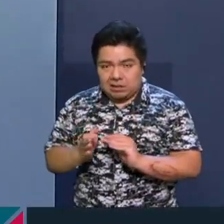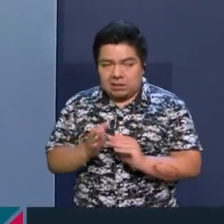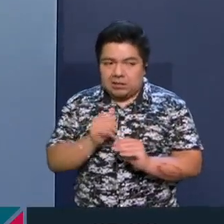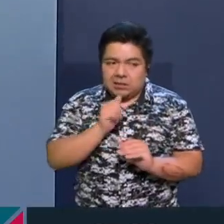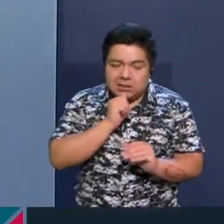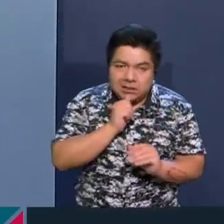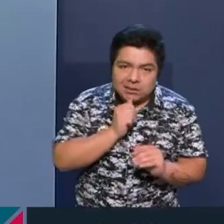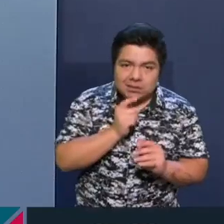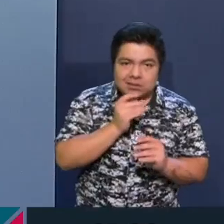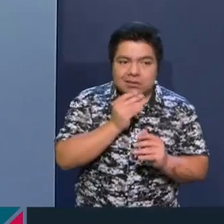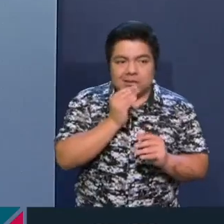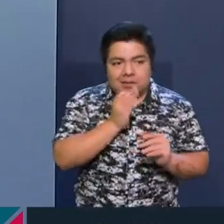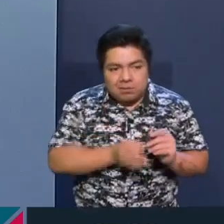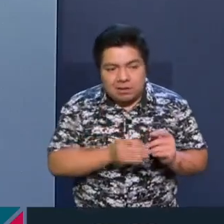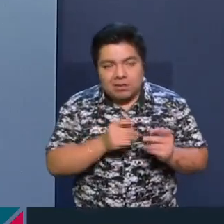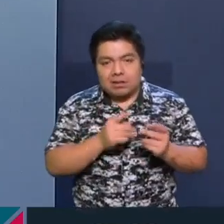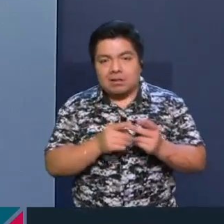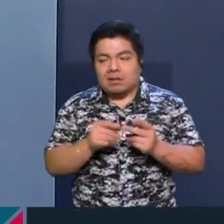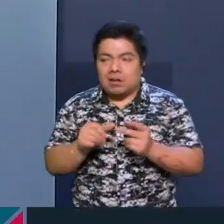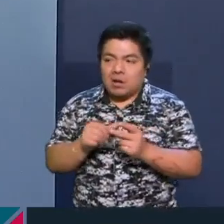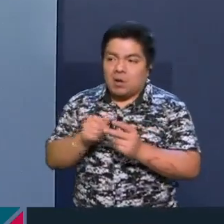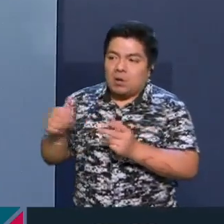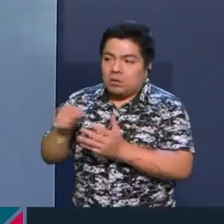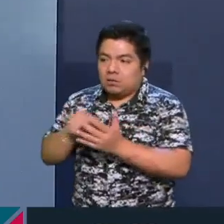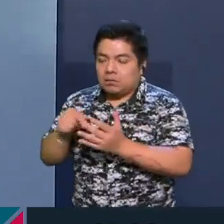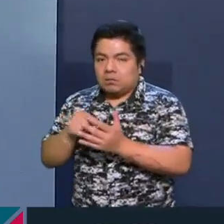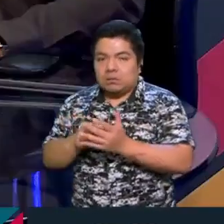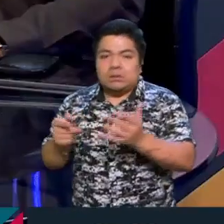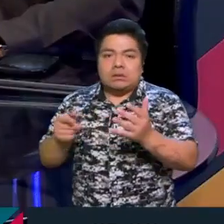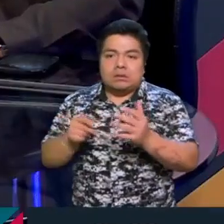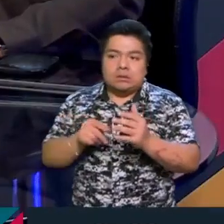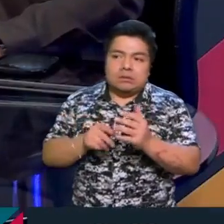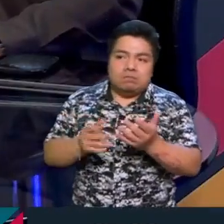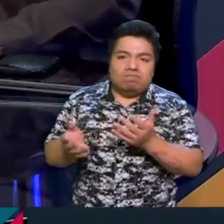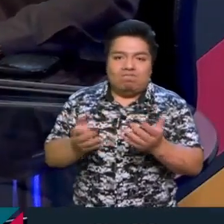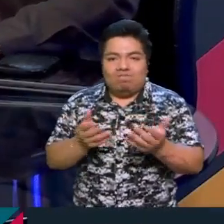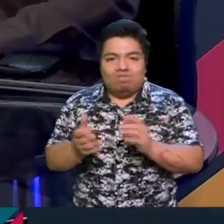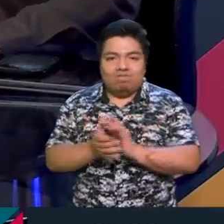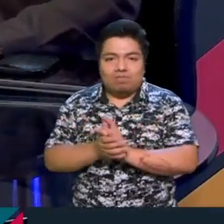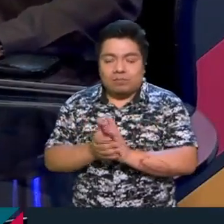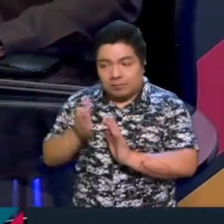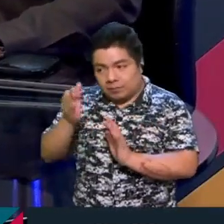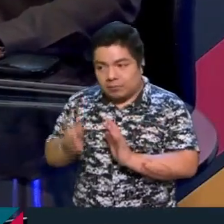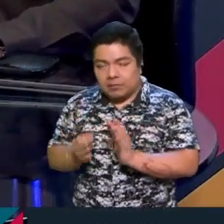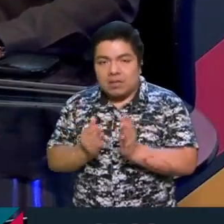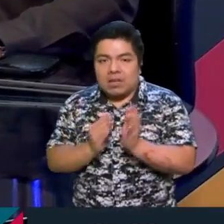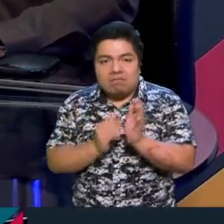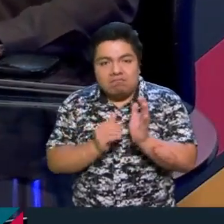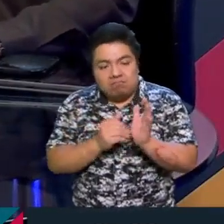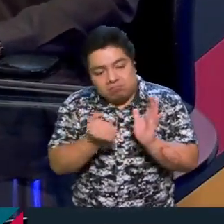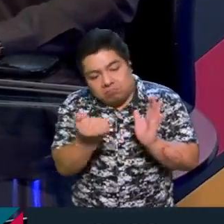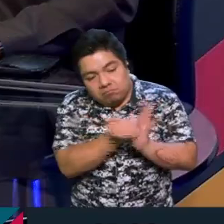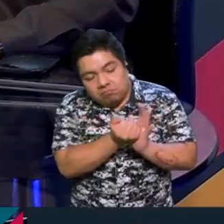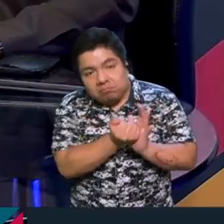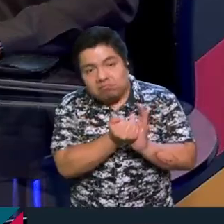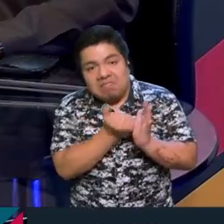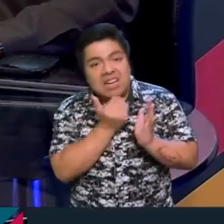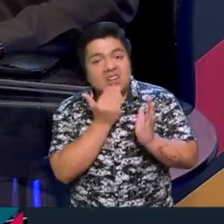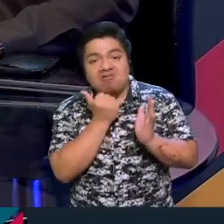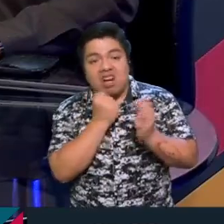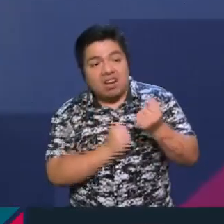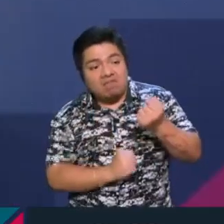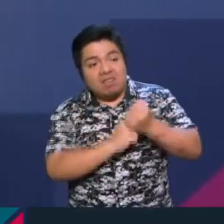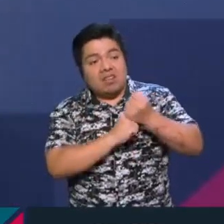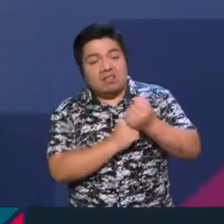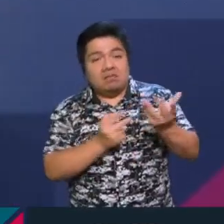aplique? ¿Hay alguna instancia a la que se pueda recurrir o no? Pues simplemente la resolución carecería de fundamento, y al estar emitida por